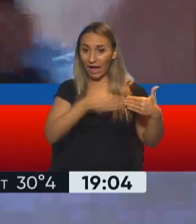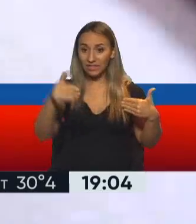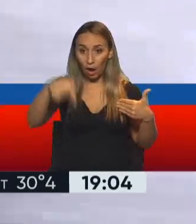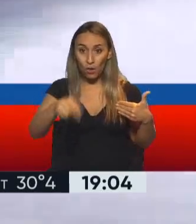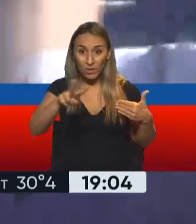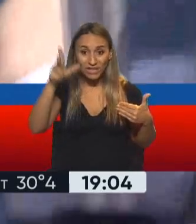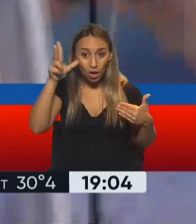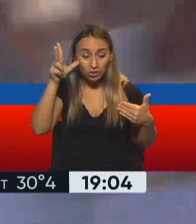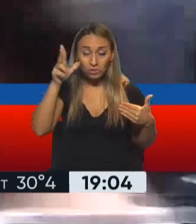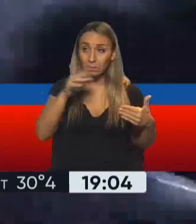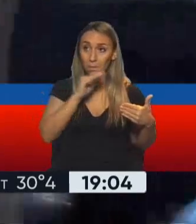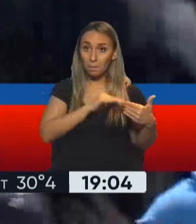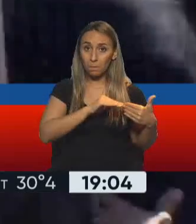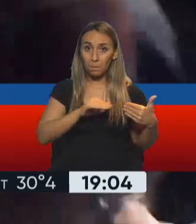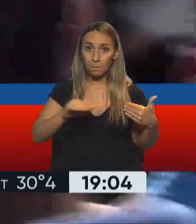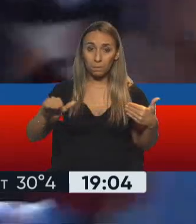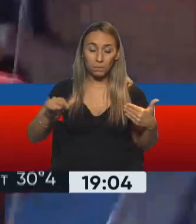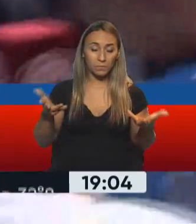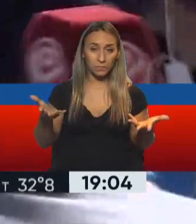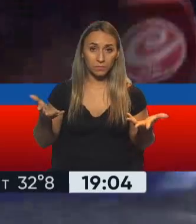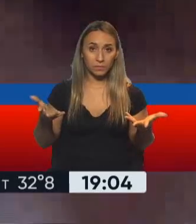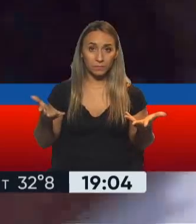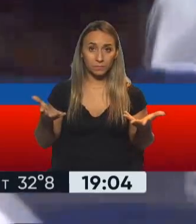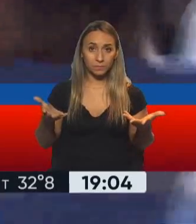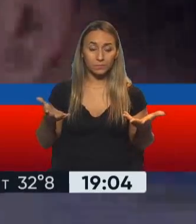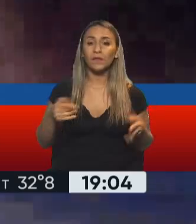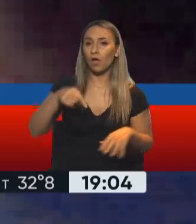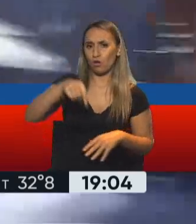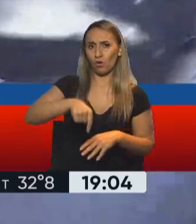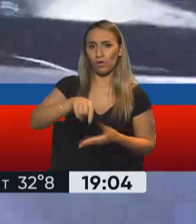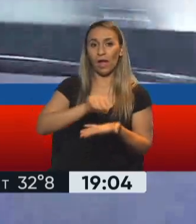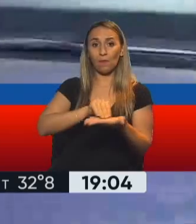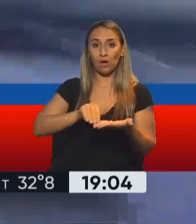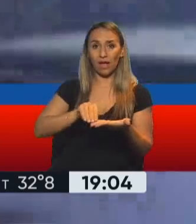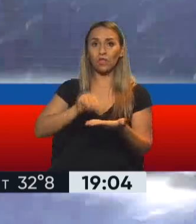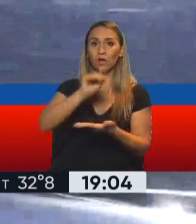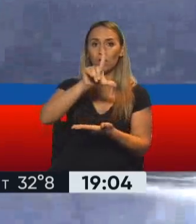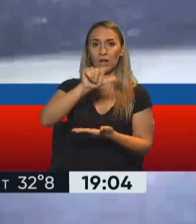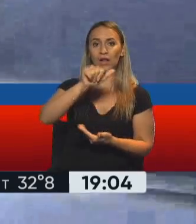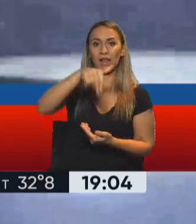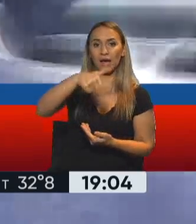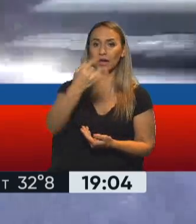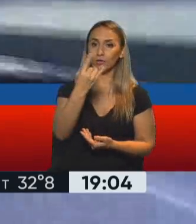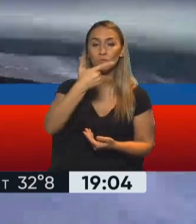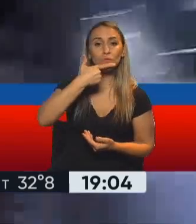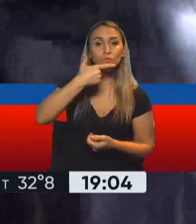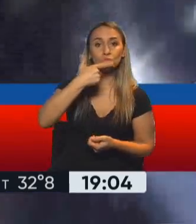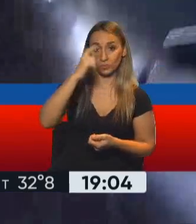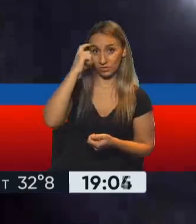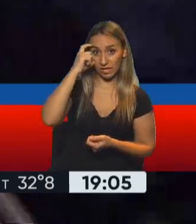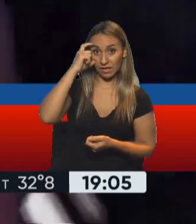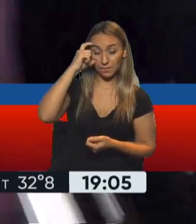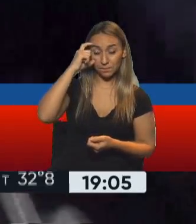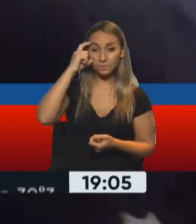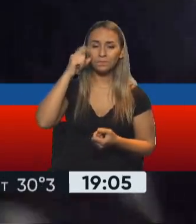el tiempo. Ajá. Estamos hoy el abogado Pablo Lanuse en una